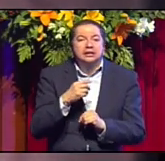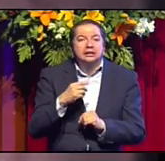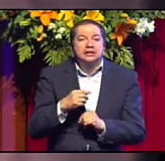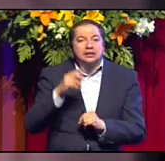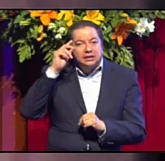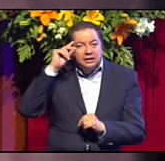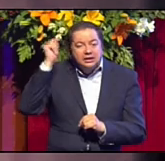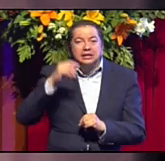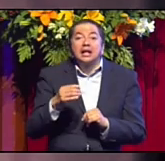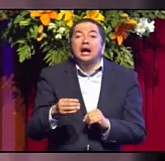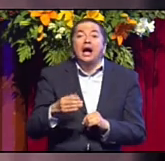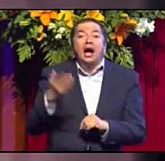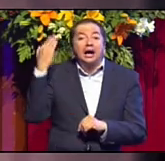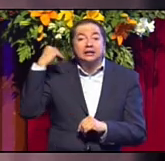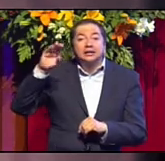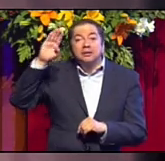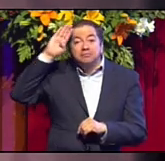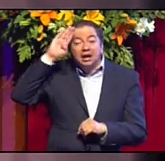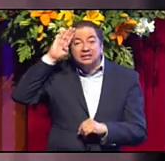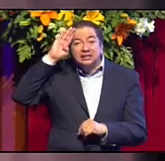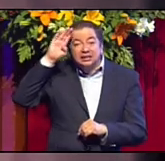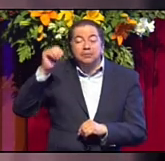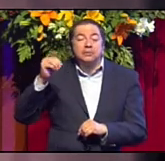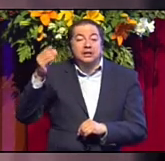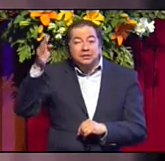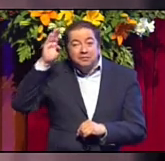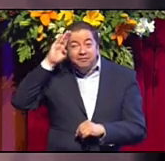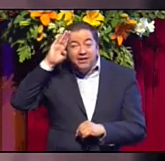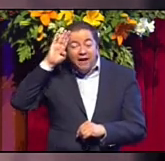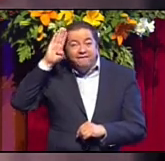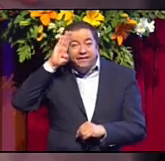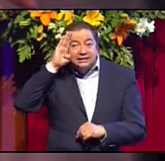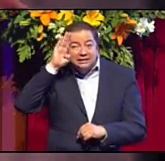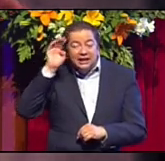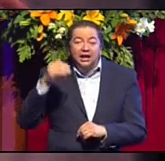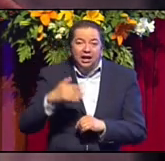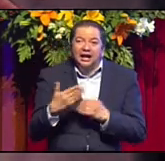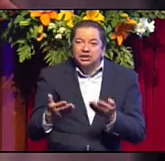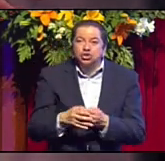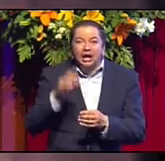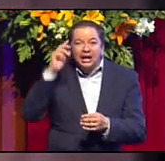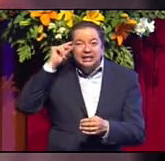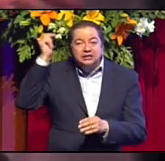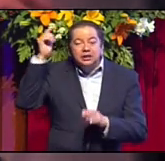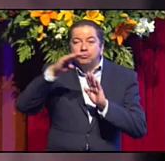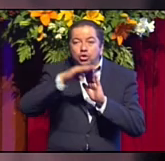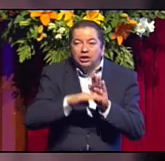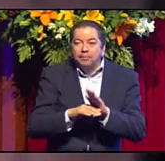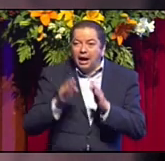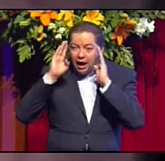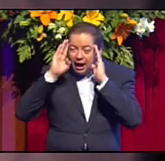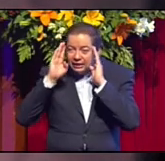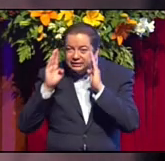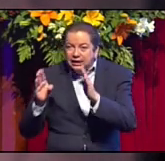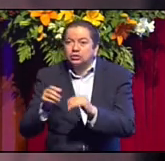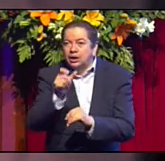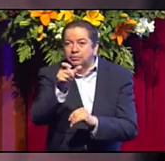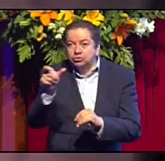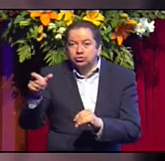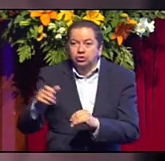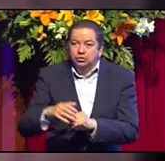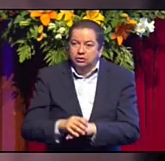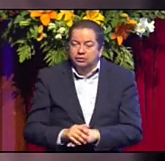la expresidenta Michelle Bachelet, ya vamos a hablar de ella, la expresidenta Michelle Bachelet lo creó para escuchar a la gente. Si ese era el sentido del